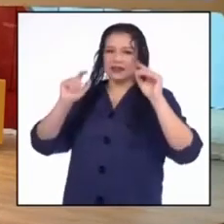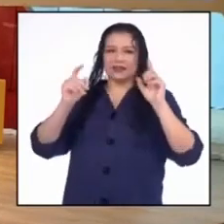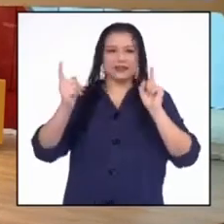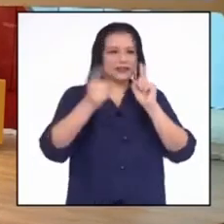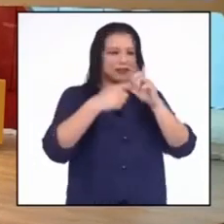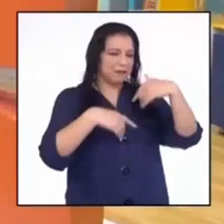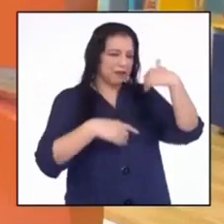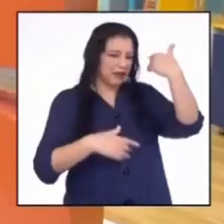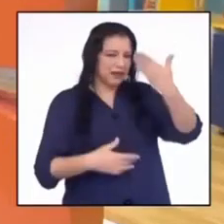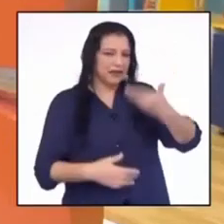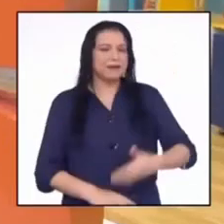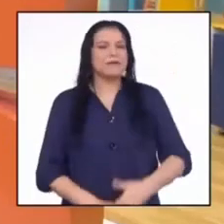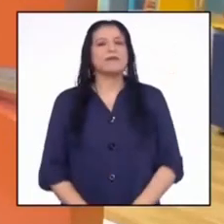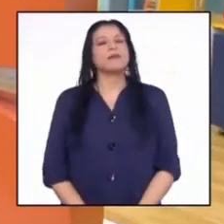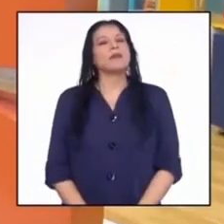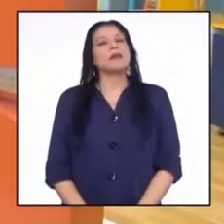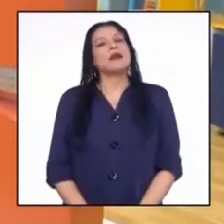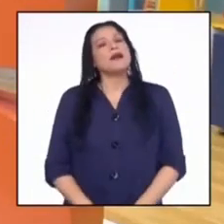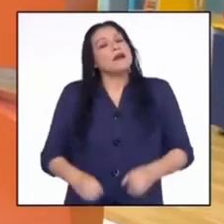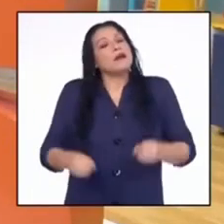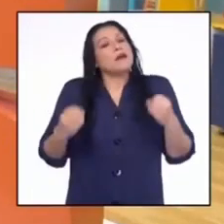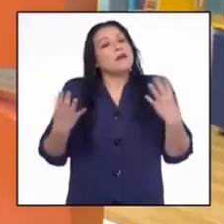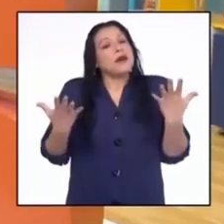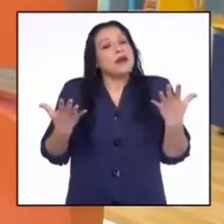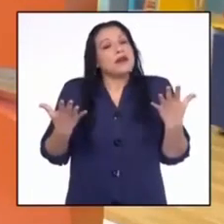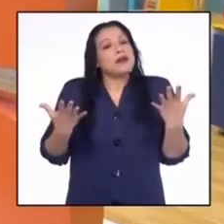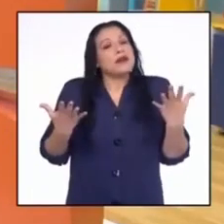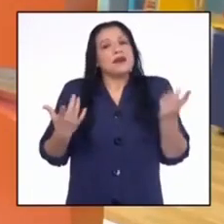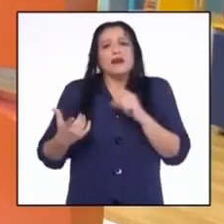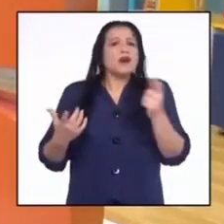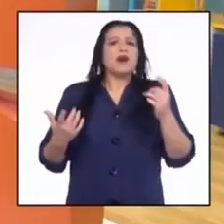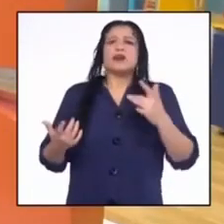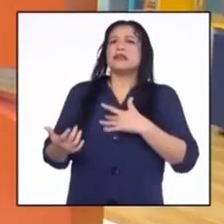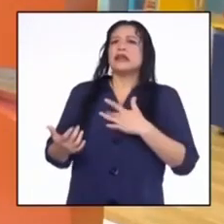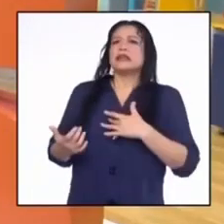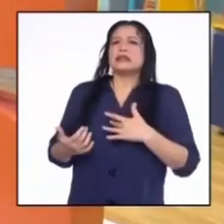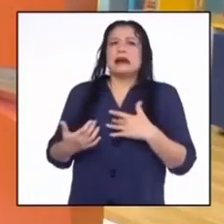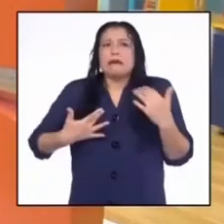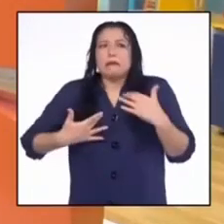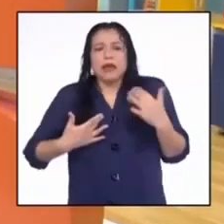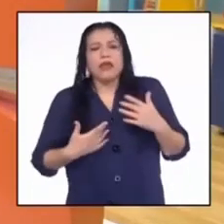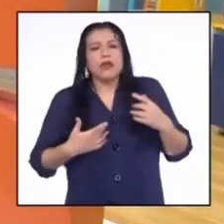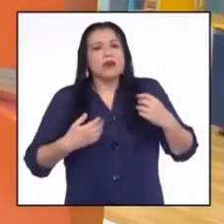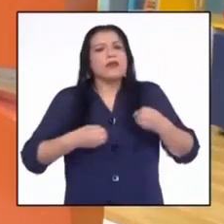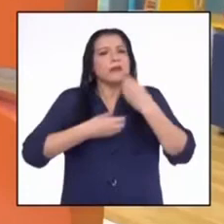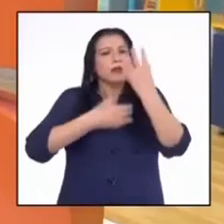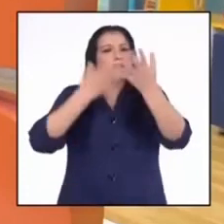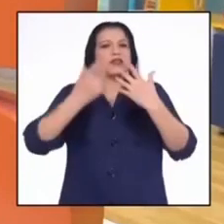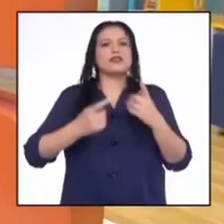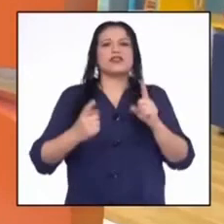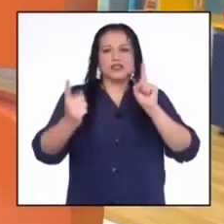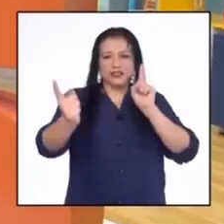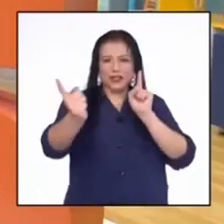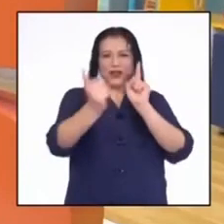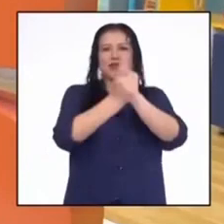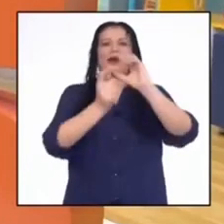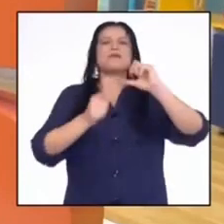mañana. Bueno, no tengan miedo de expresarse. Nos vemos